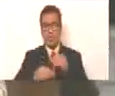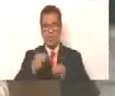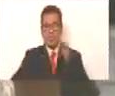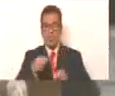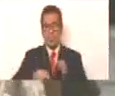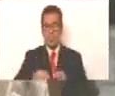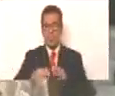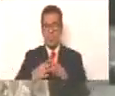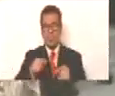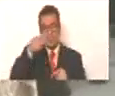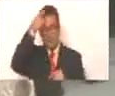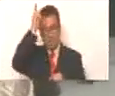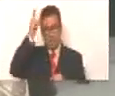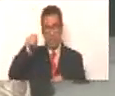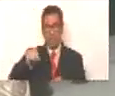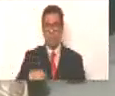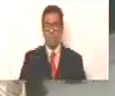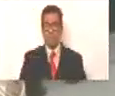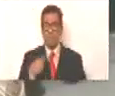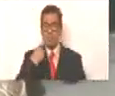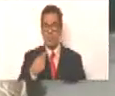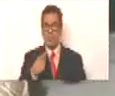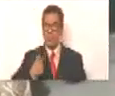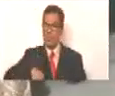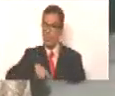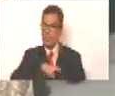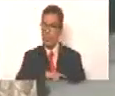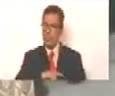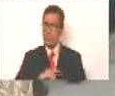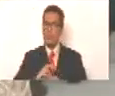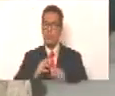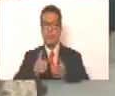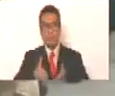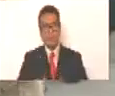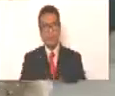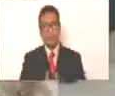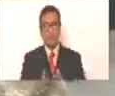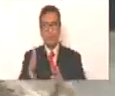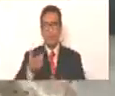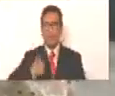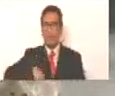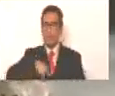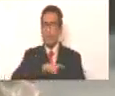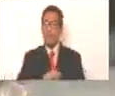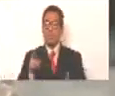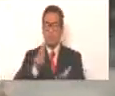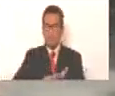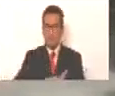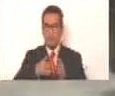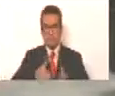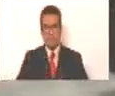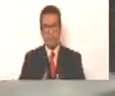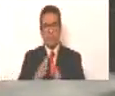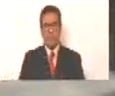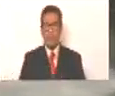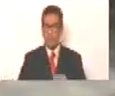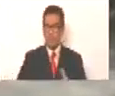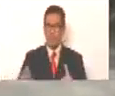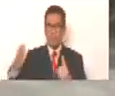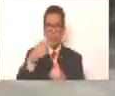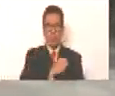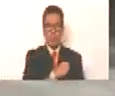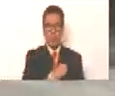indígenas. Y entonces allí nosotros renacimos. Allí para nosotros era como encontrar, era de verdad,